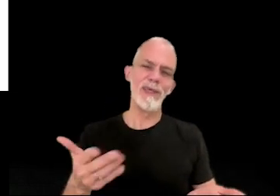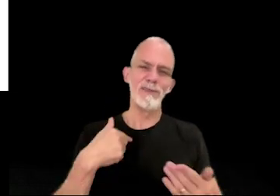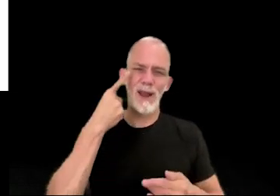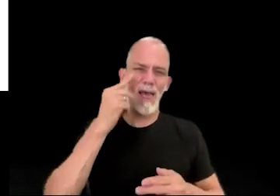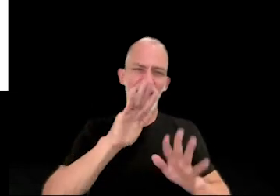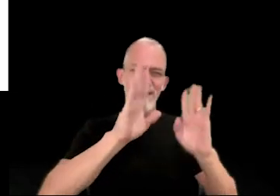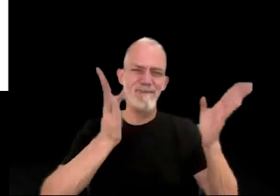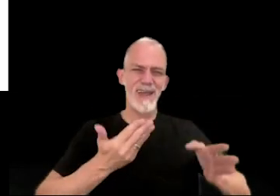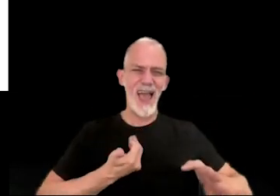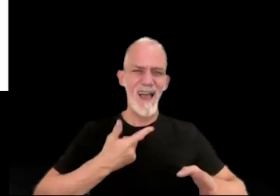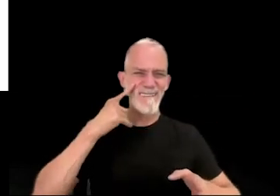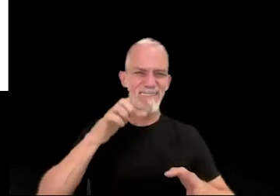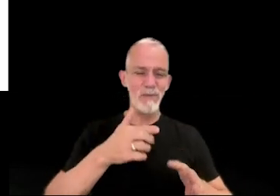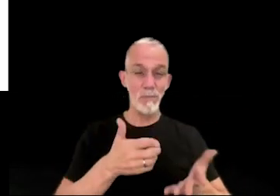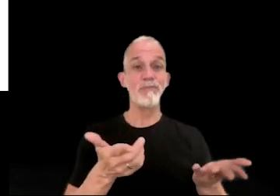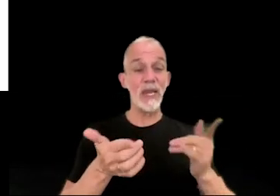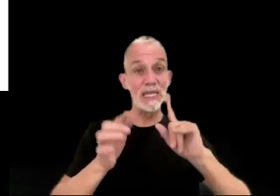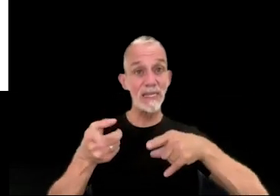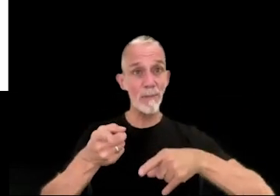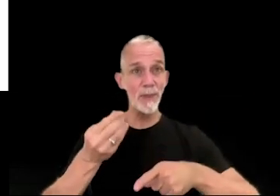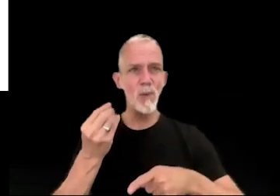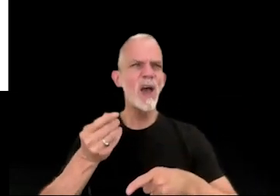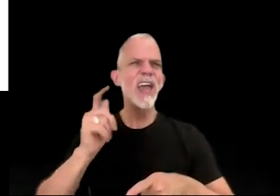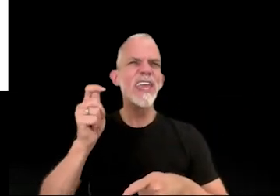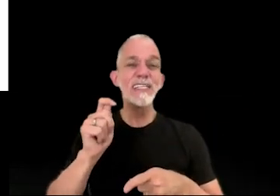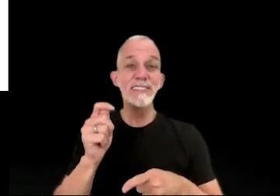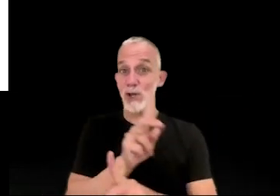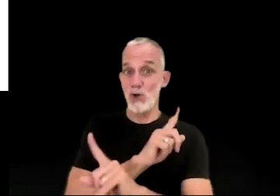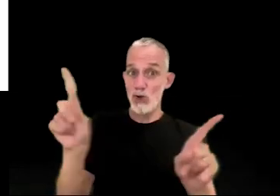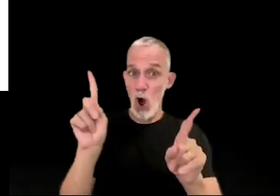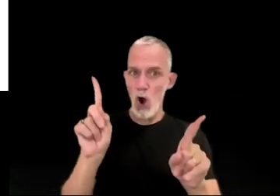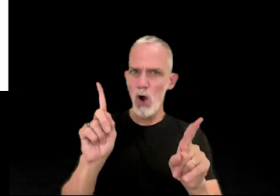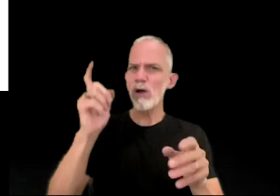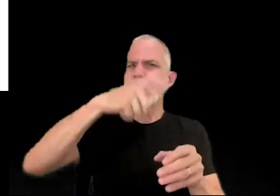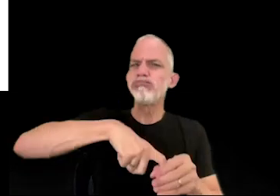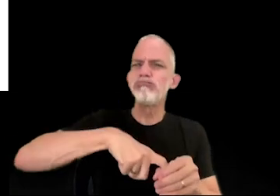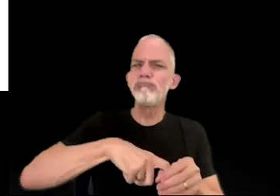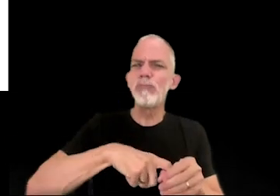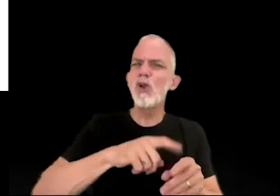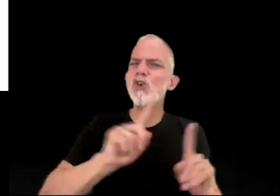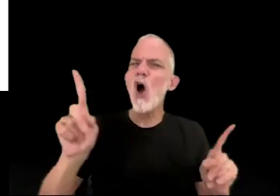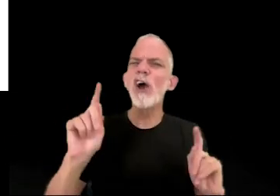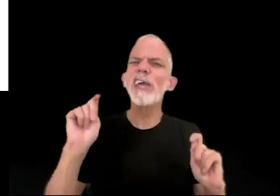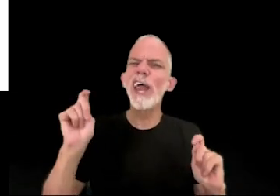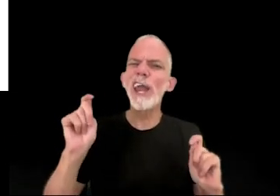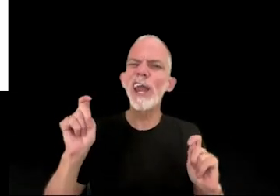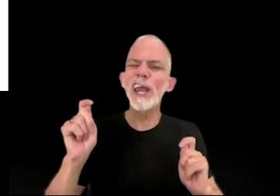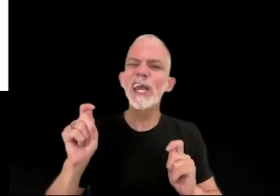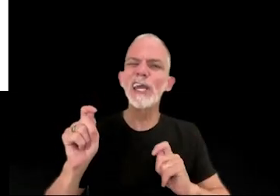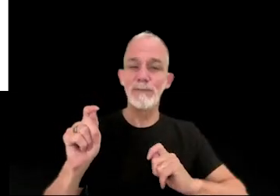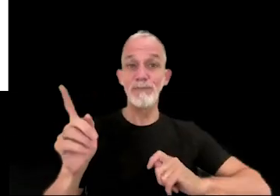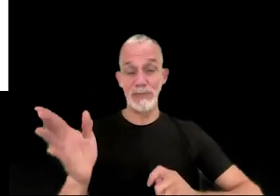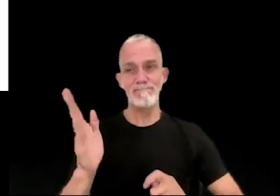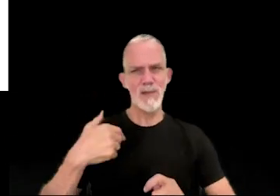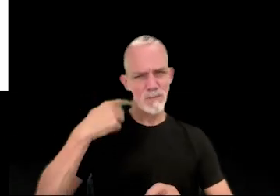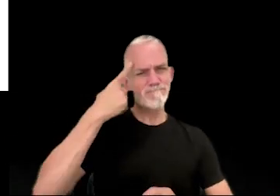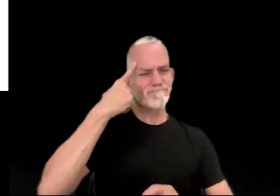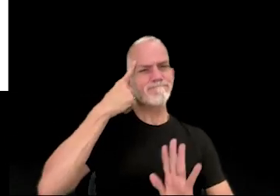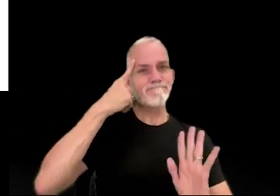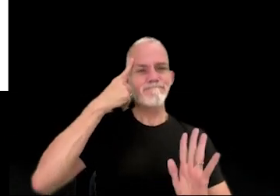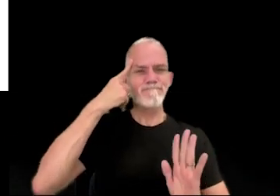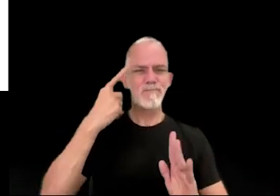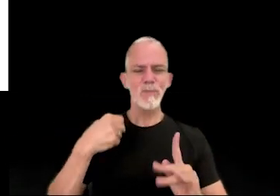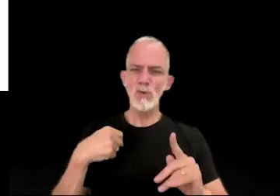Y después también podemos analizar quiénes no podrían acceder a este régimen. Y también me tomé el atributo de hacer